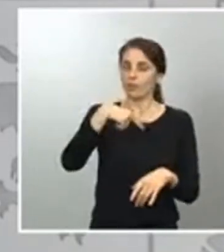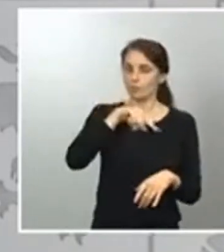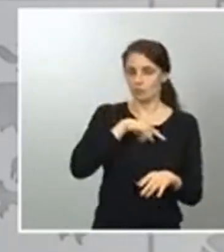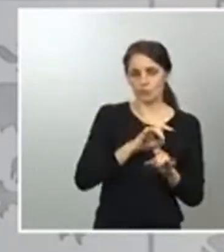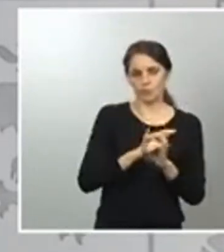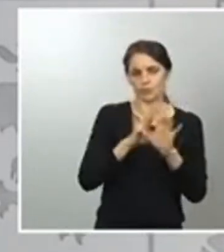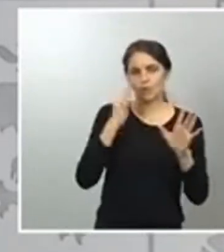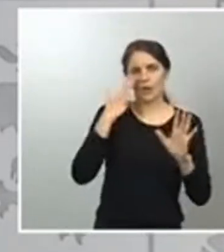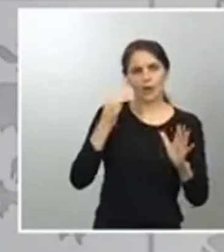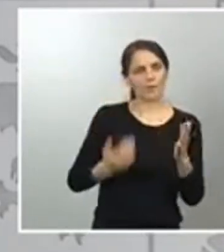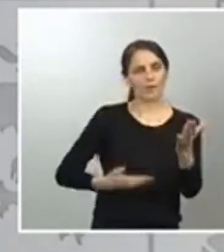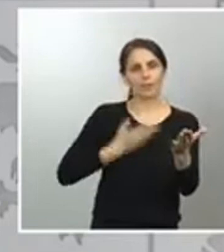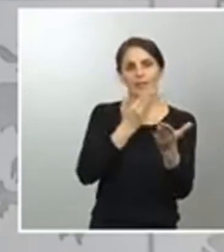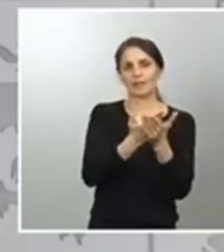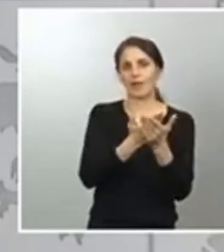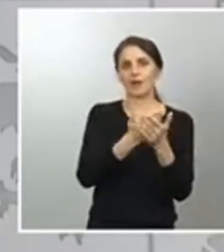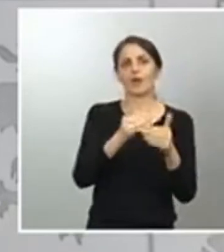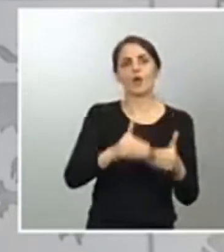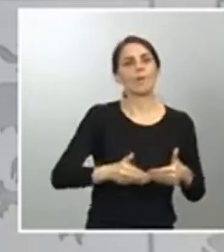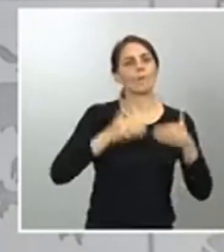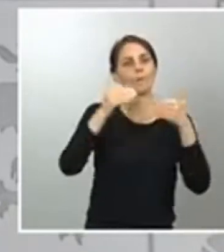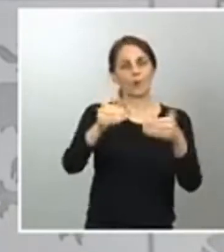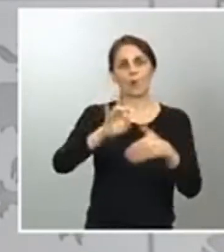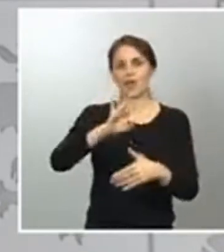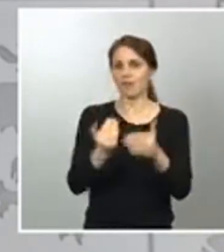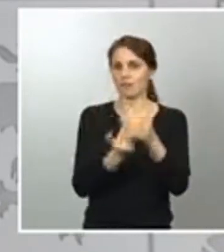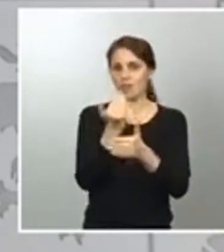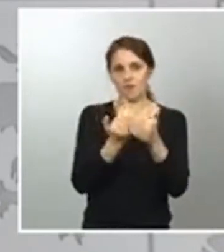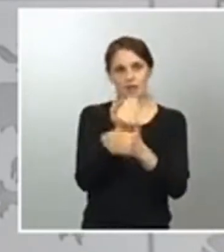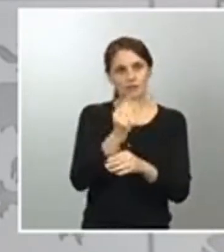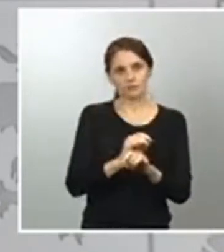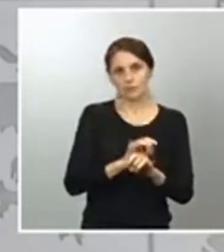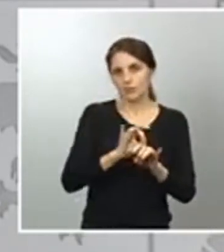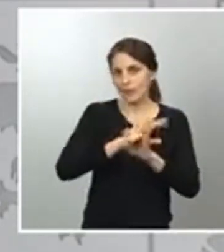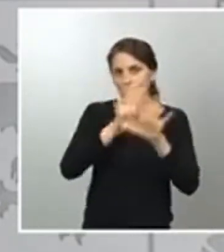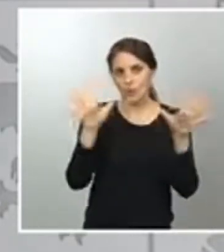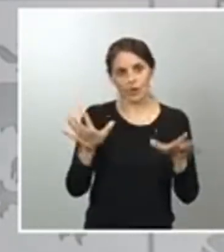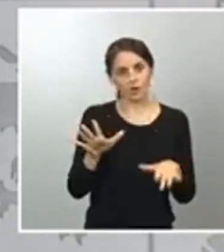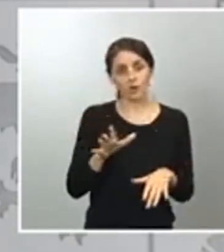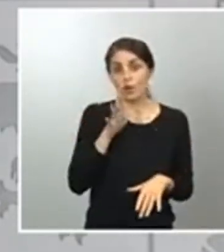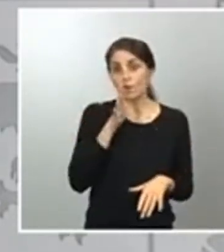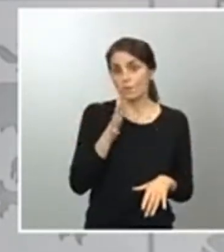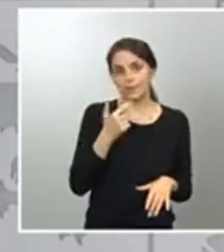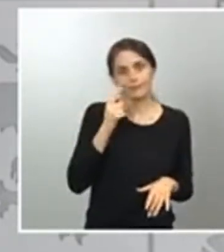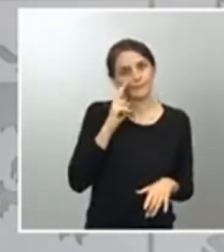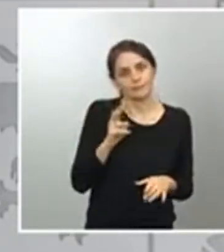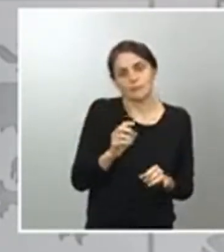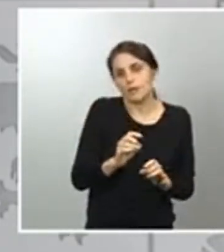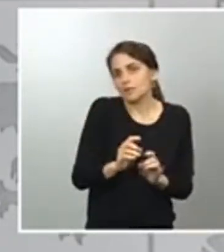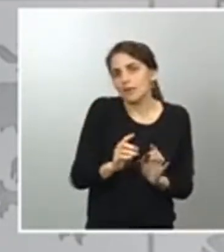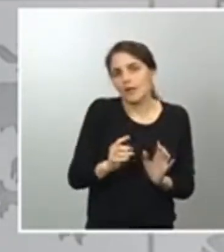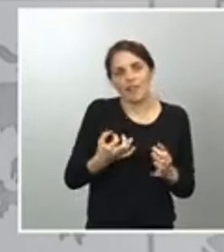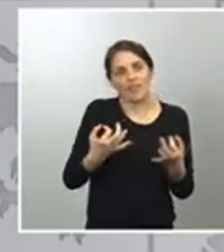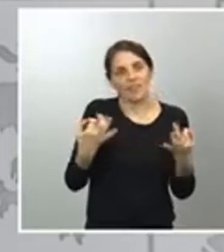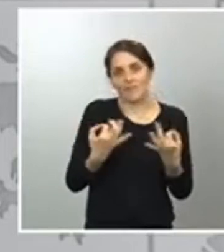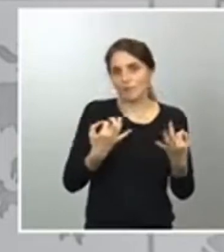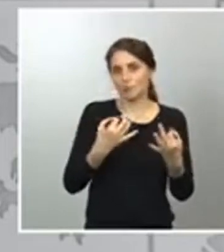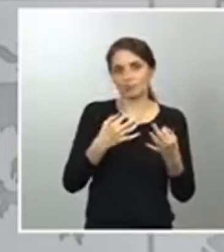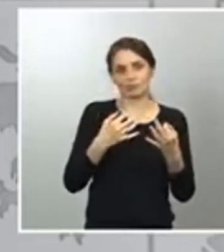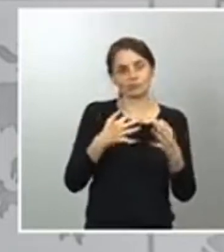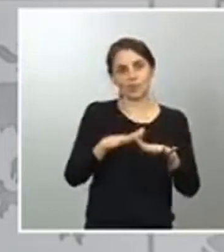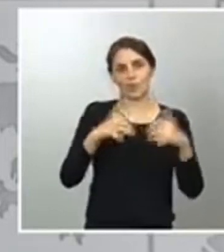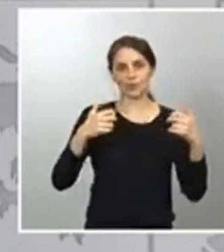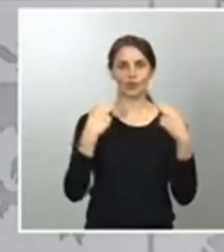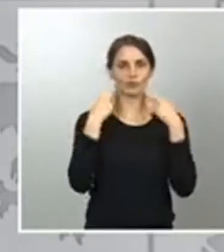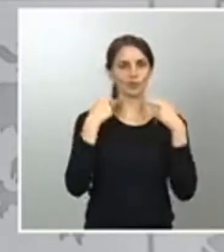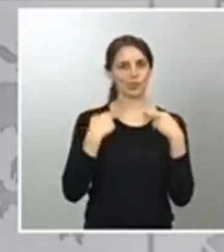viene siendo habitual por parte de este Gobierno, porque consideramos que es sano rendir cuentas cada 15 días en el Congreso de los Diputados y, lógicamente, nosotros